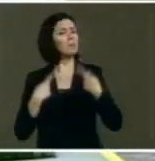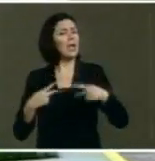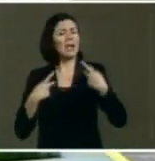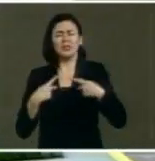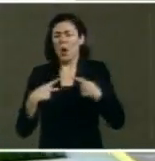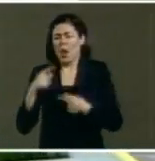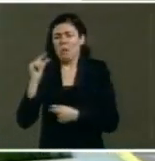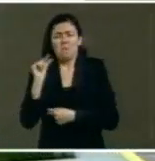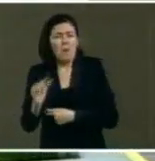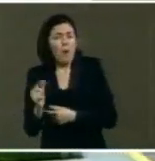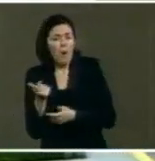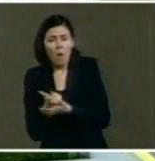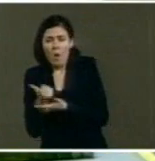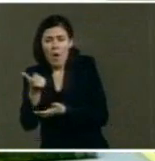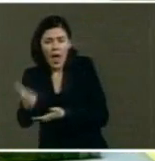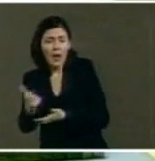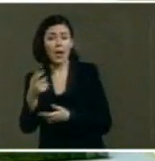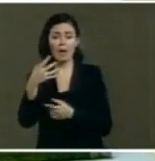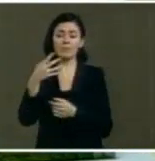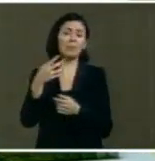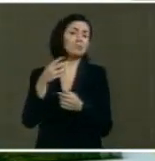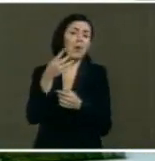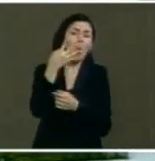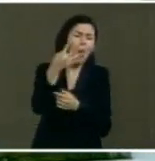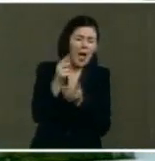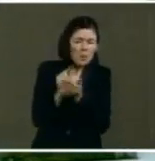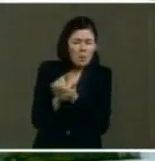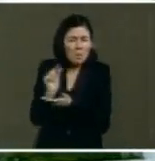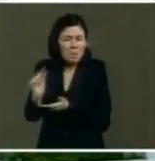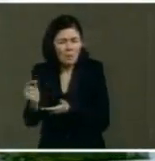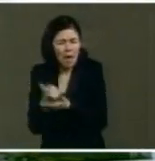mínimos. Cabe destacar, por ejemplo, que